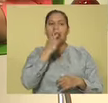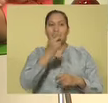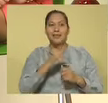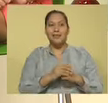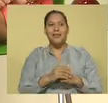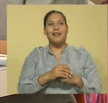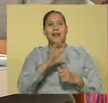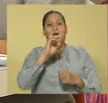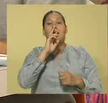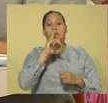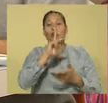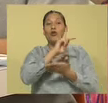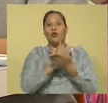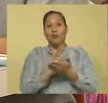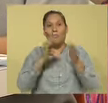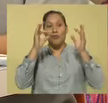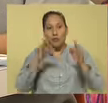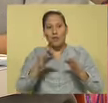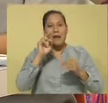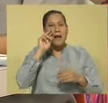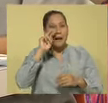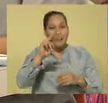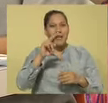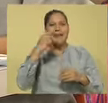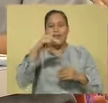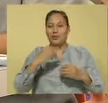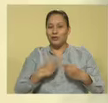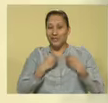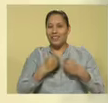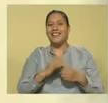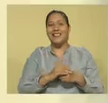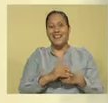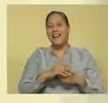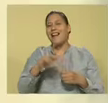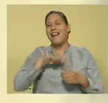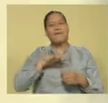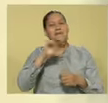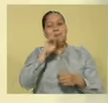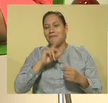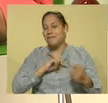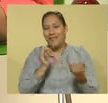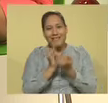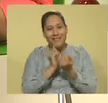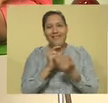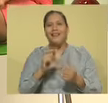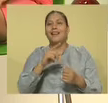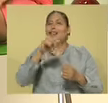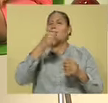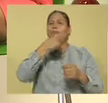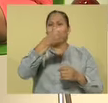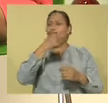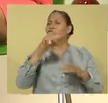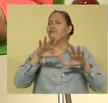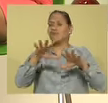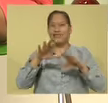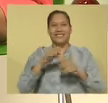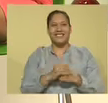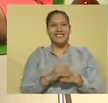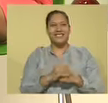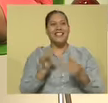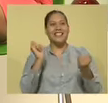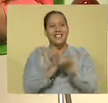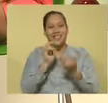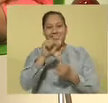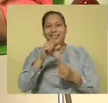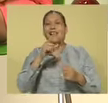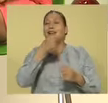es el mejor programa que ha visto en su vida. Ay, de ¿no? la mía también. Y También mi que mamá los habló. conductores son extraordinarios, Ay, gracias. que las